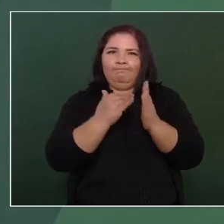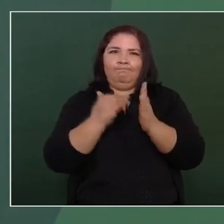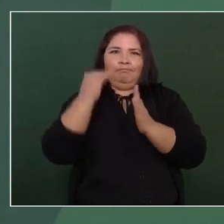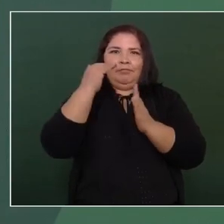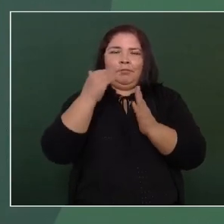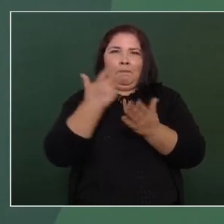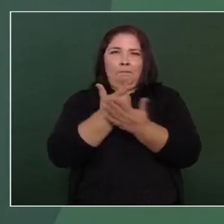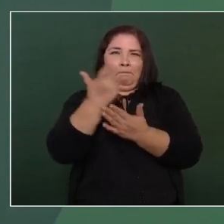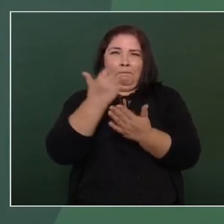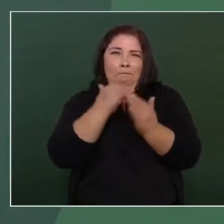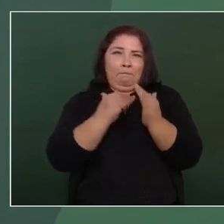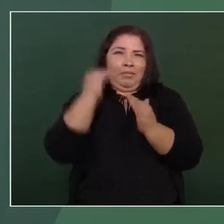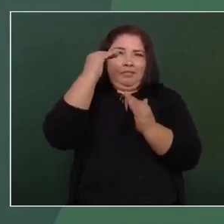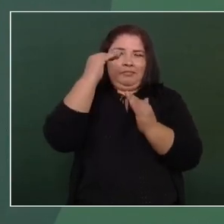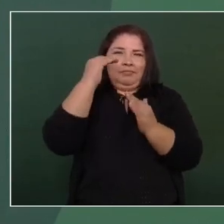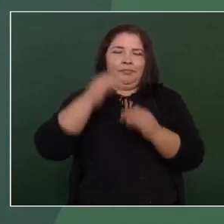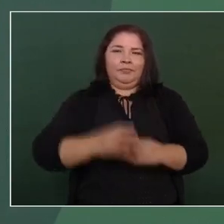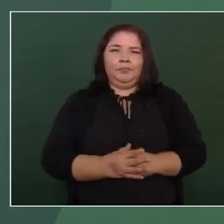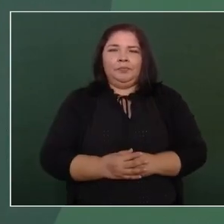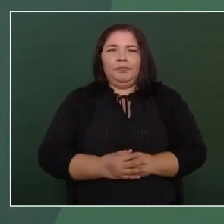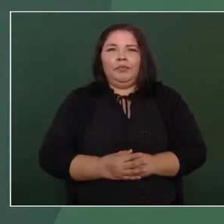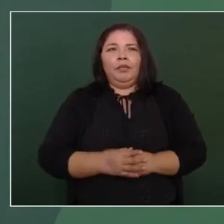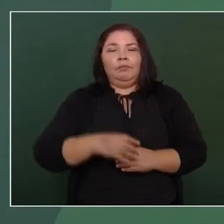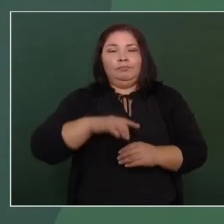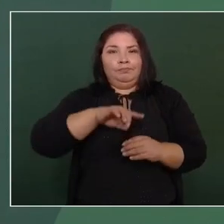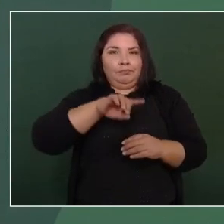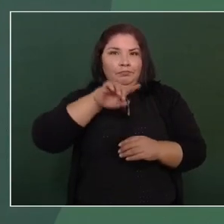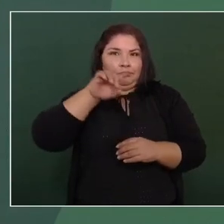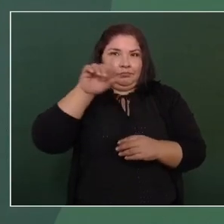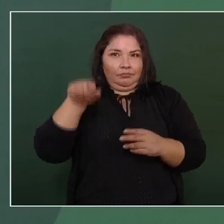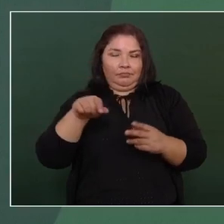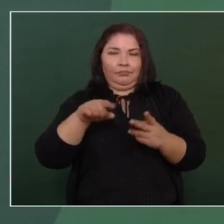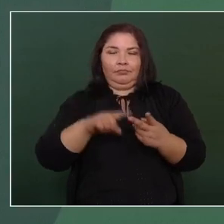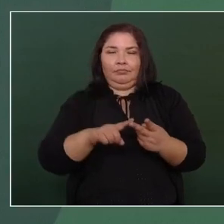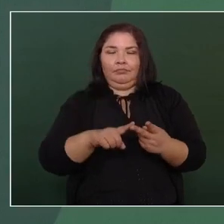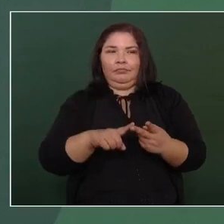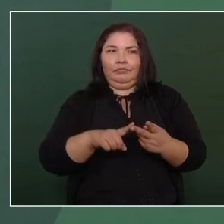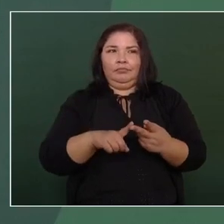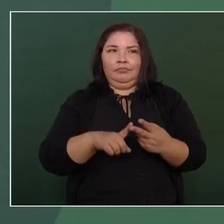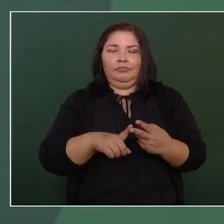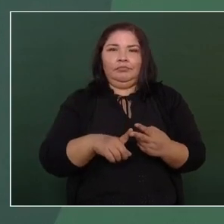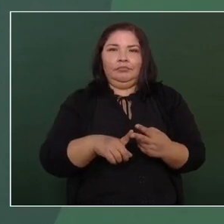más eso. Y la otra